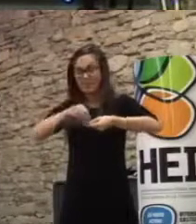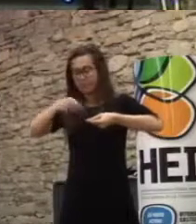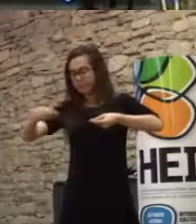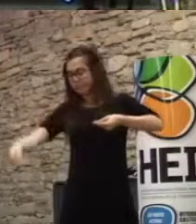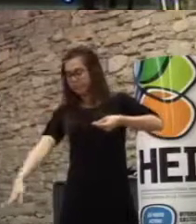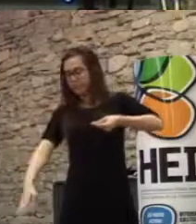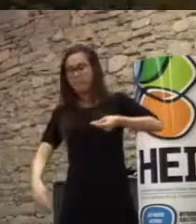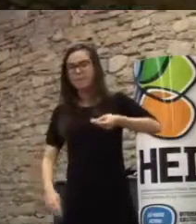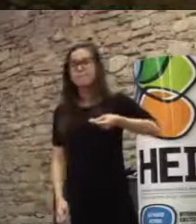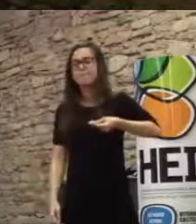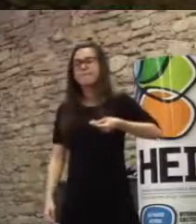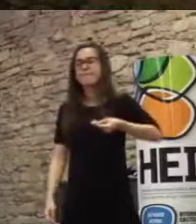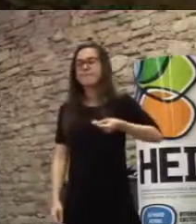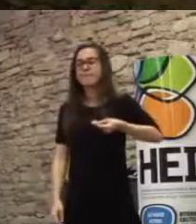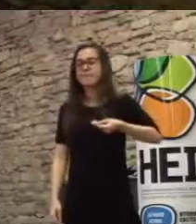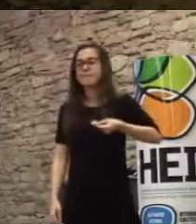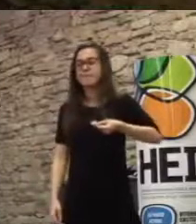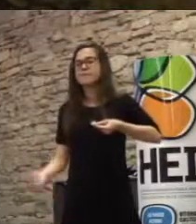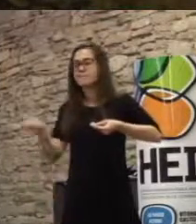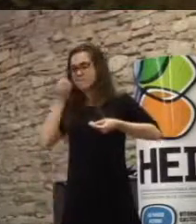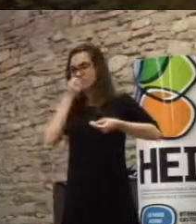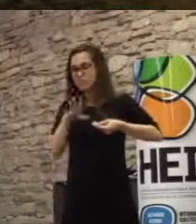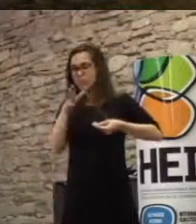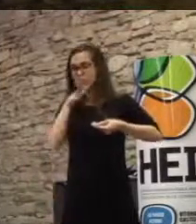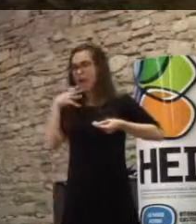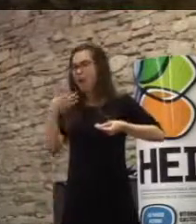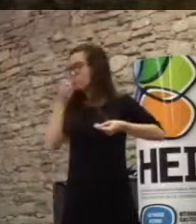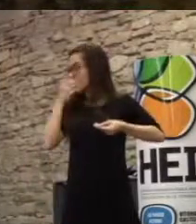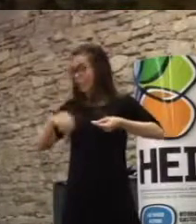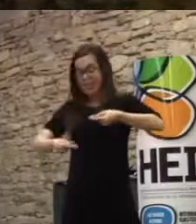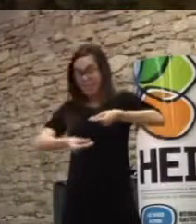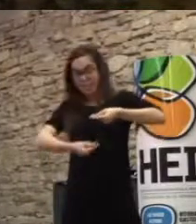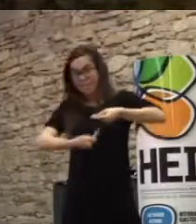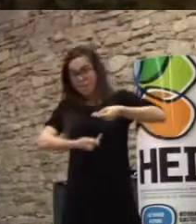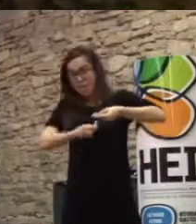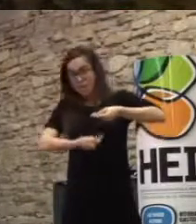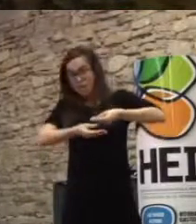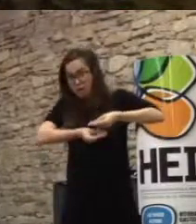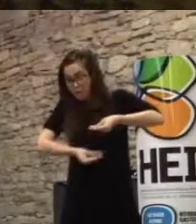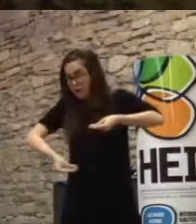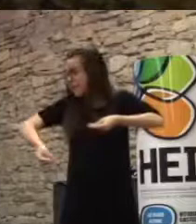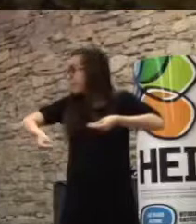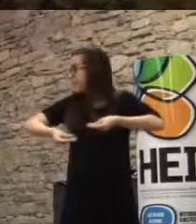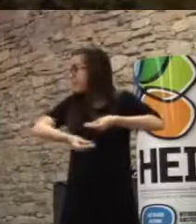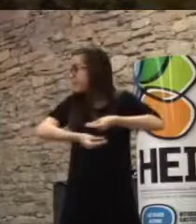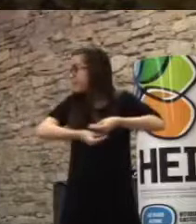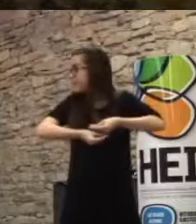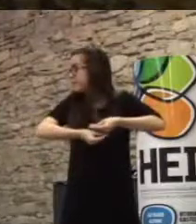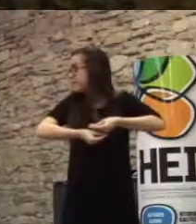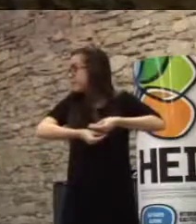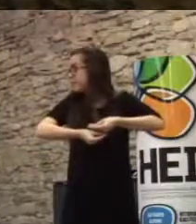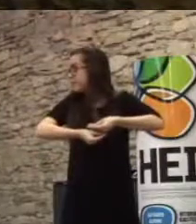caer al suelo eso es muy bien ya que tiene el trozo de abajo del todo en el suelo lo quitamos el trozo de abajo del todo